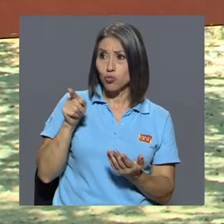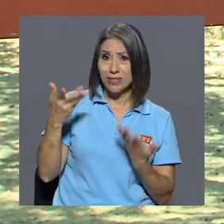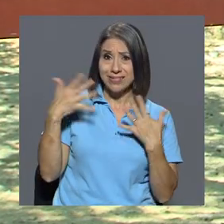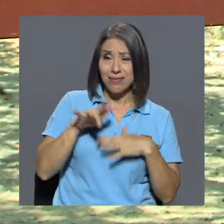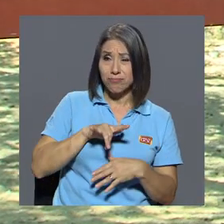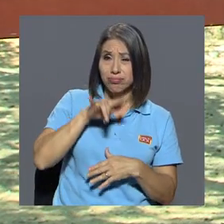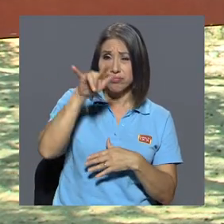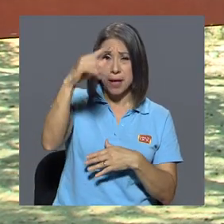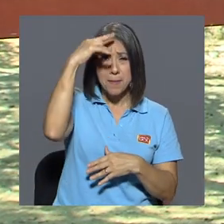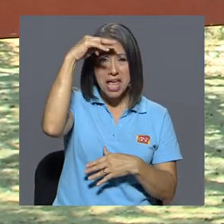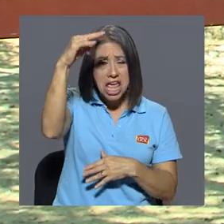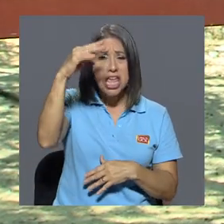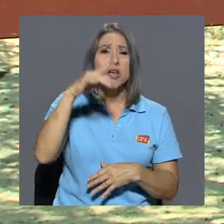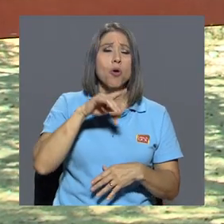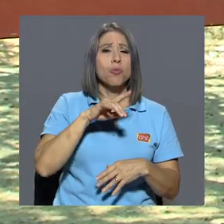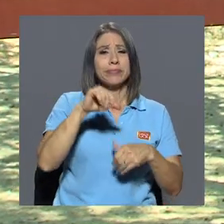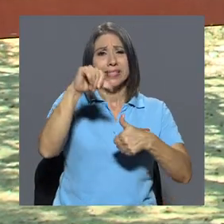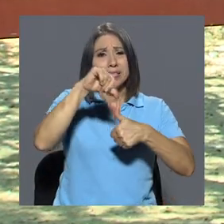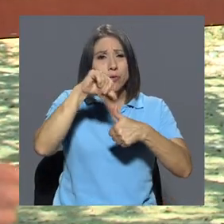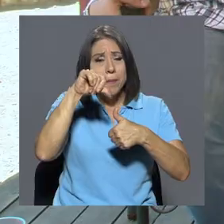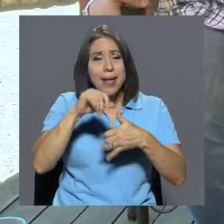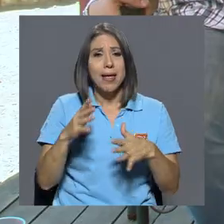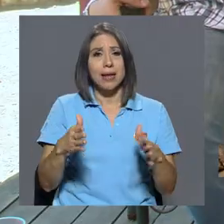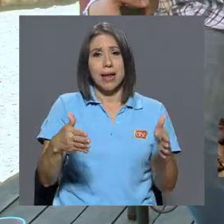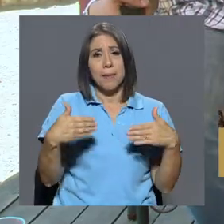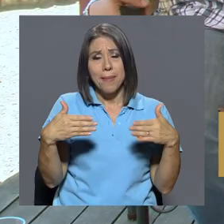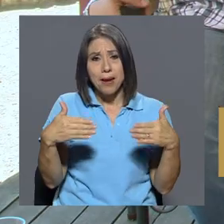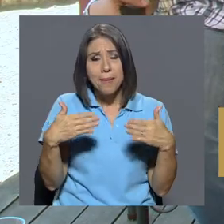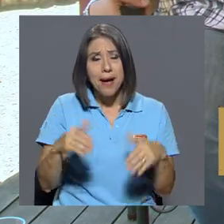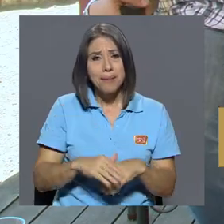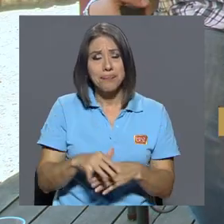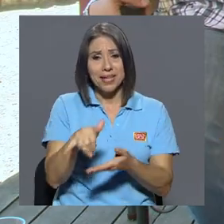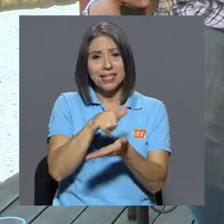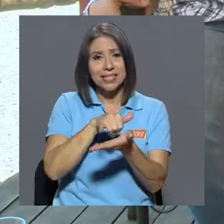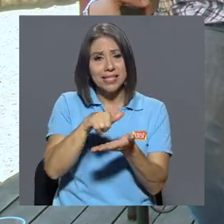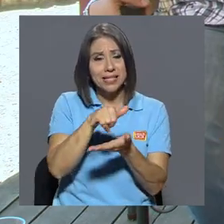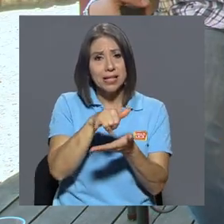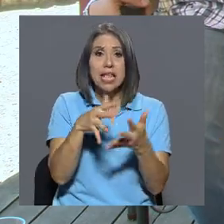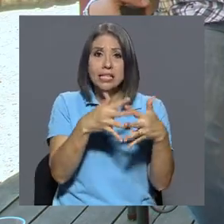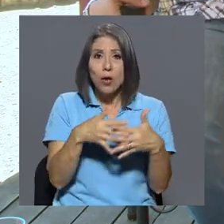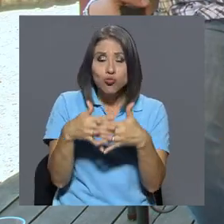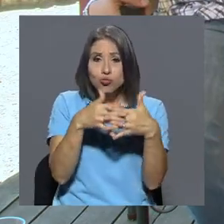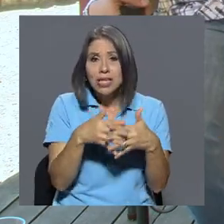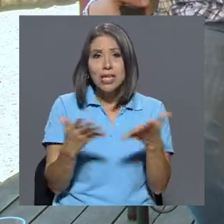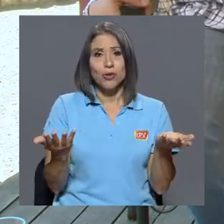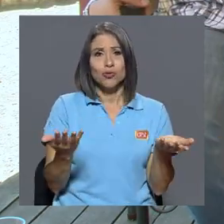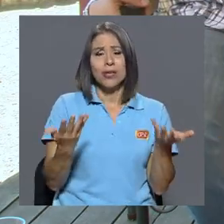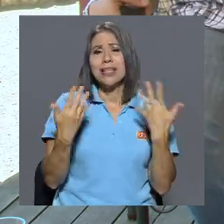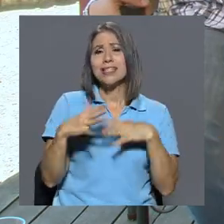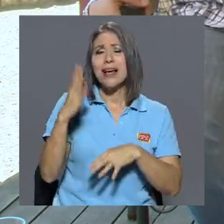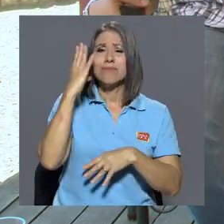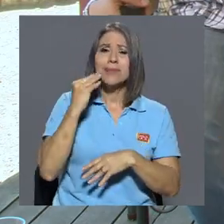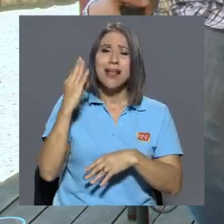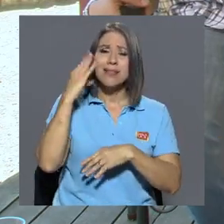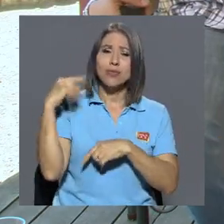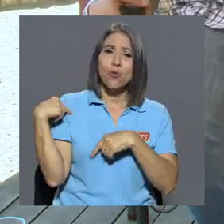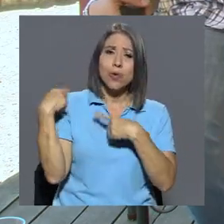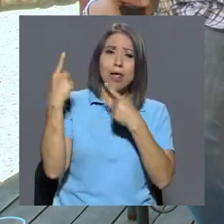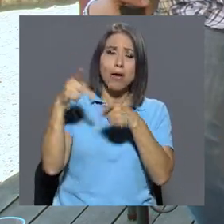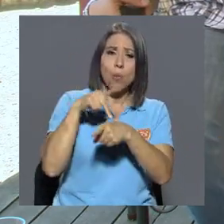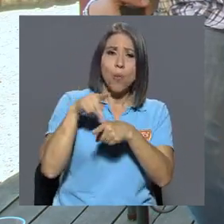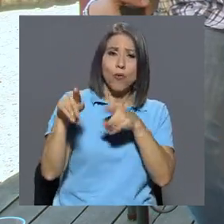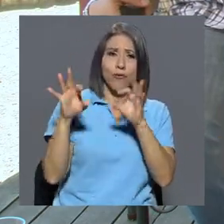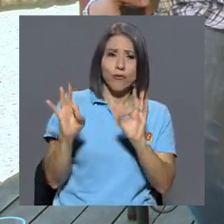México, ha estado en todo Centroamérica, ha estado en Panamá, ha estado en Estados Unidos, tiene toda una trayectoria como profesional,